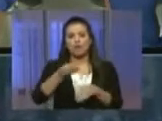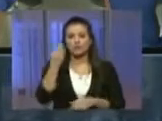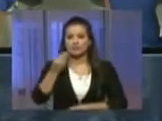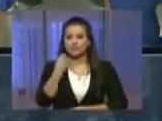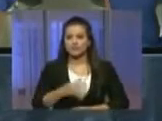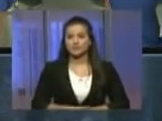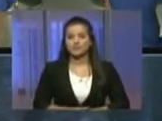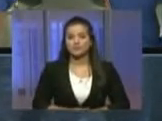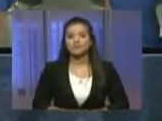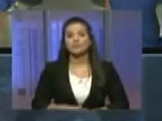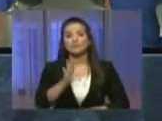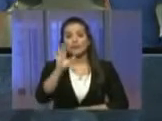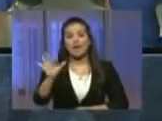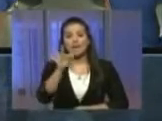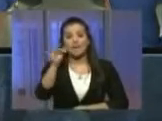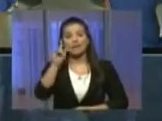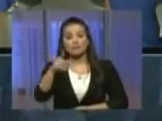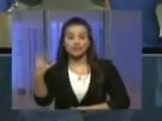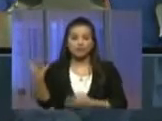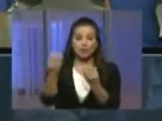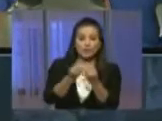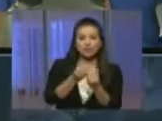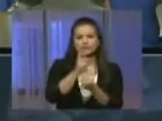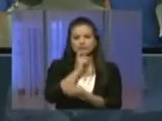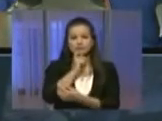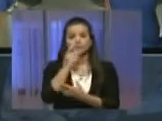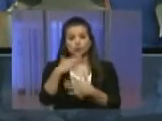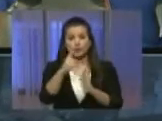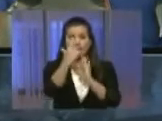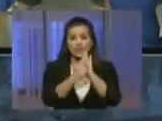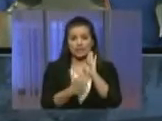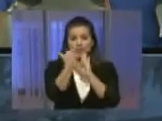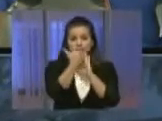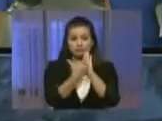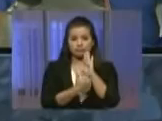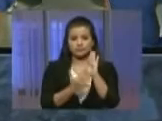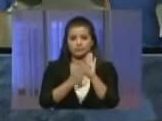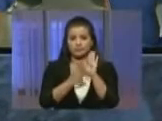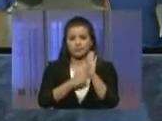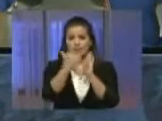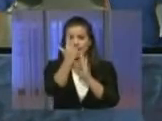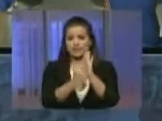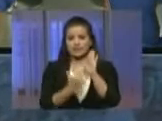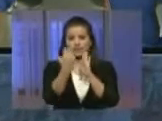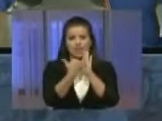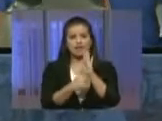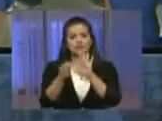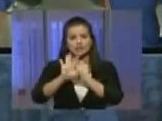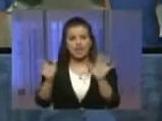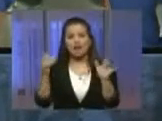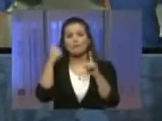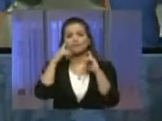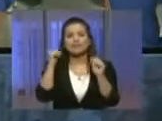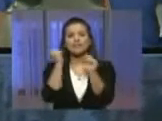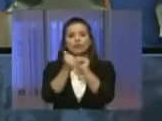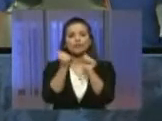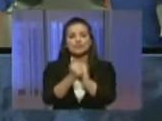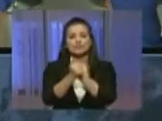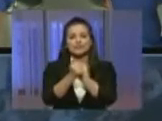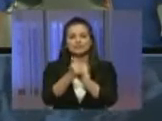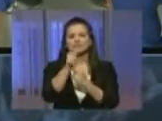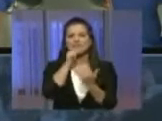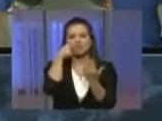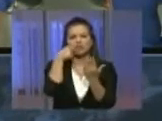también acompañándonos tengo aquí en la lista a deportistas de nuestra patria se